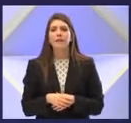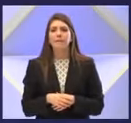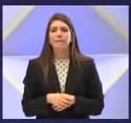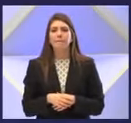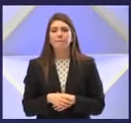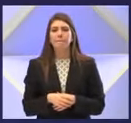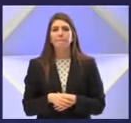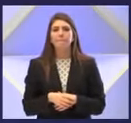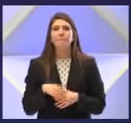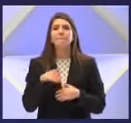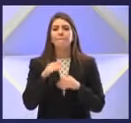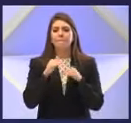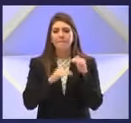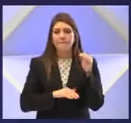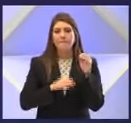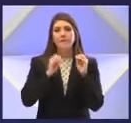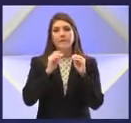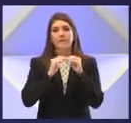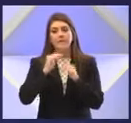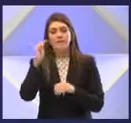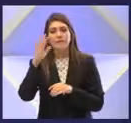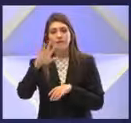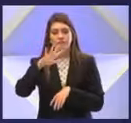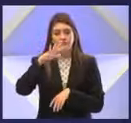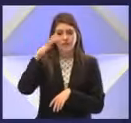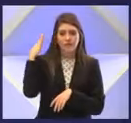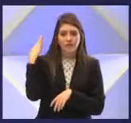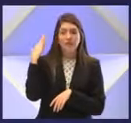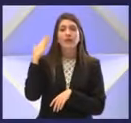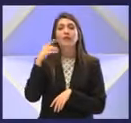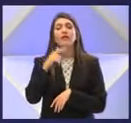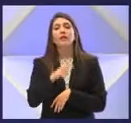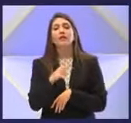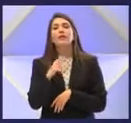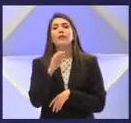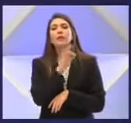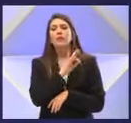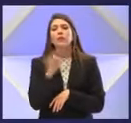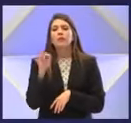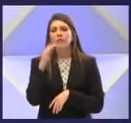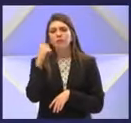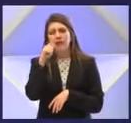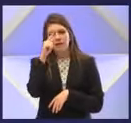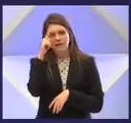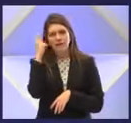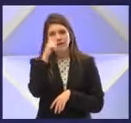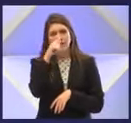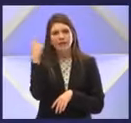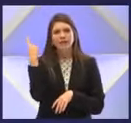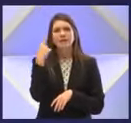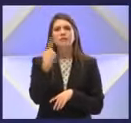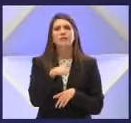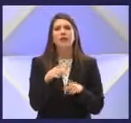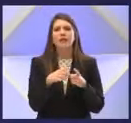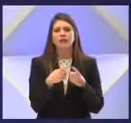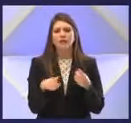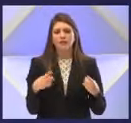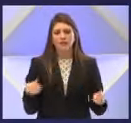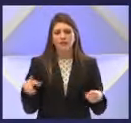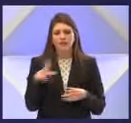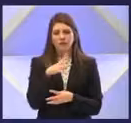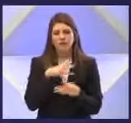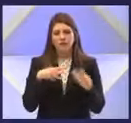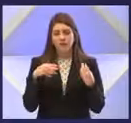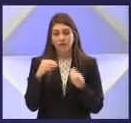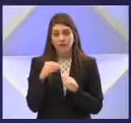latencia de alta velocidad y que de accesos para el desarrollo sustentable tenemos